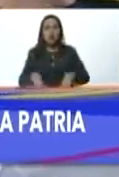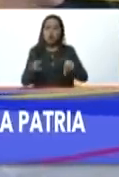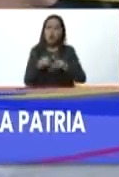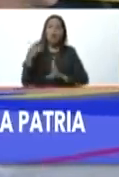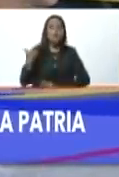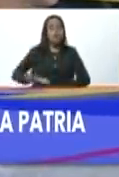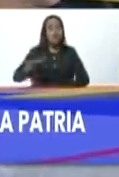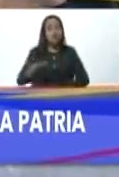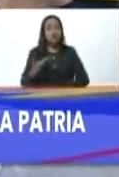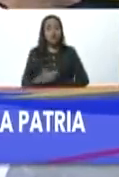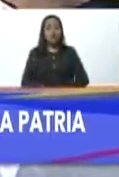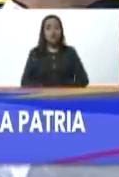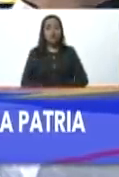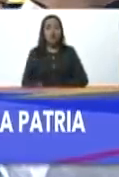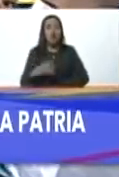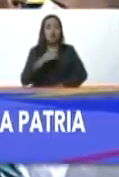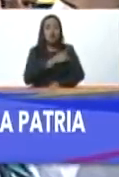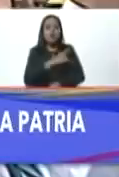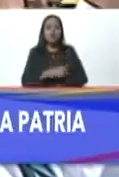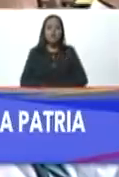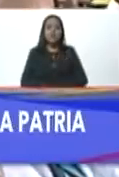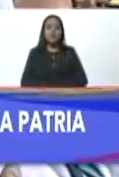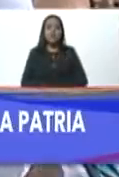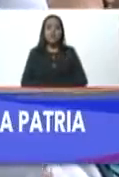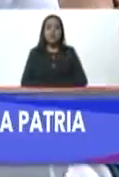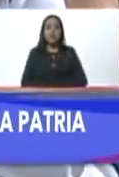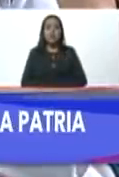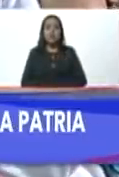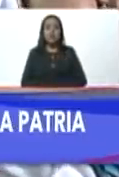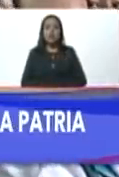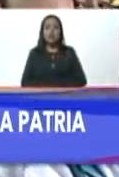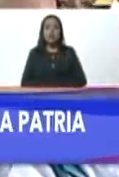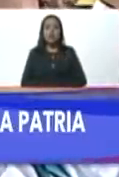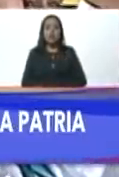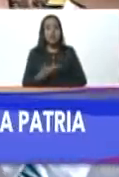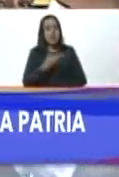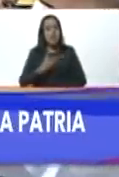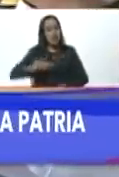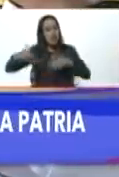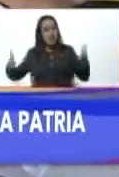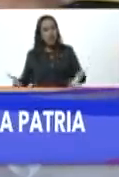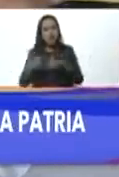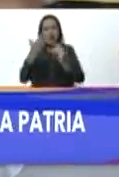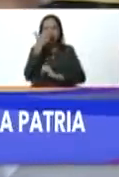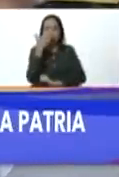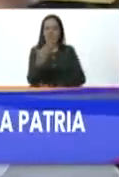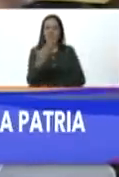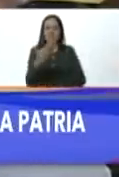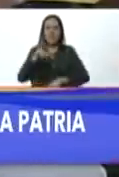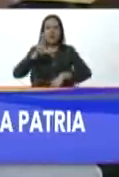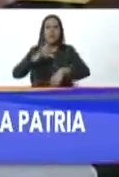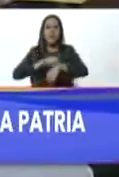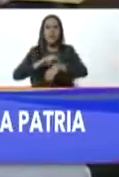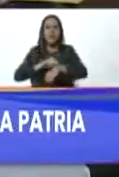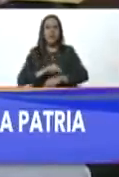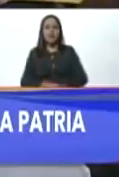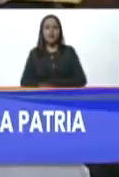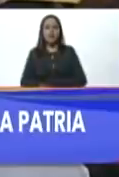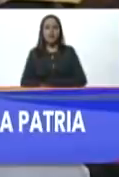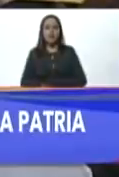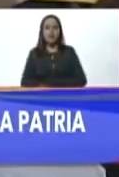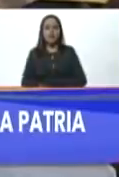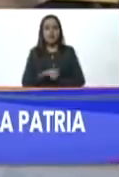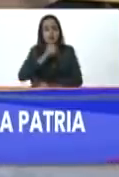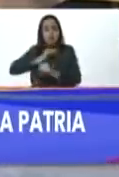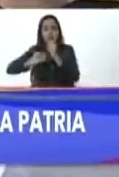importante, desde la Universidad Rómulo Gallegos, muchachos, queremos lanzar el Frente de Médicos a la